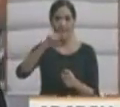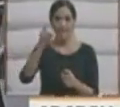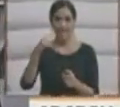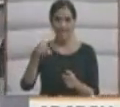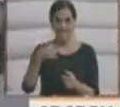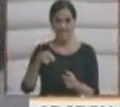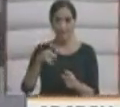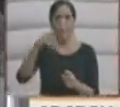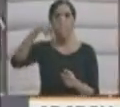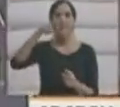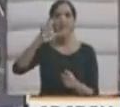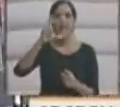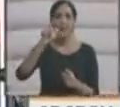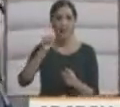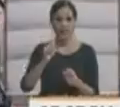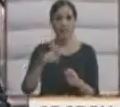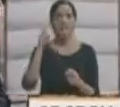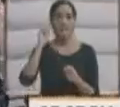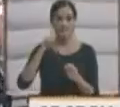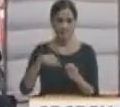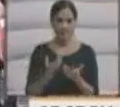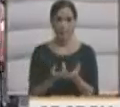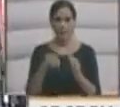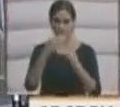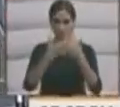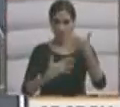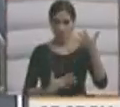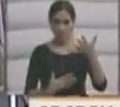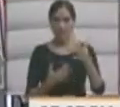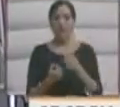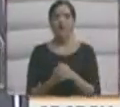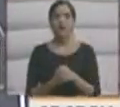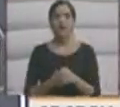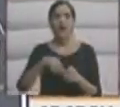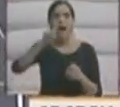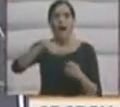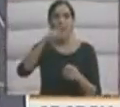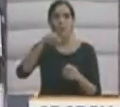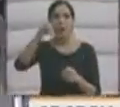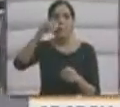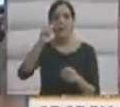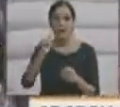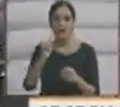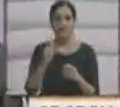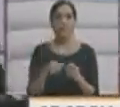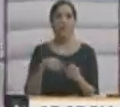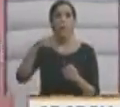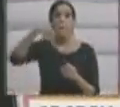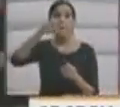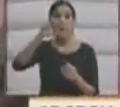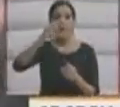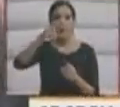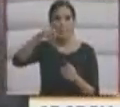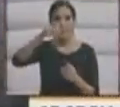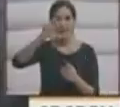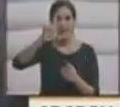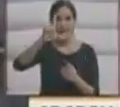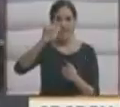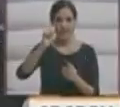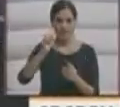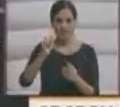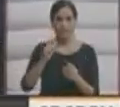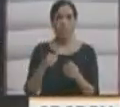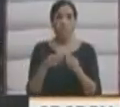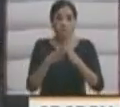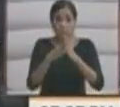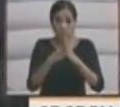viendo a través de Periscope, con mi cuenta, @maperespirela. Todo lo que ustedes nos escriban a través de esas